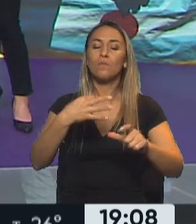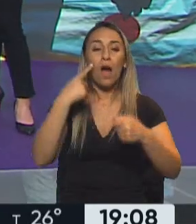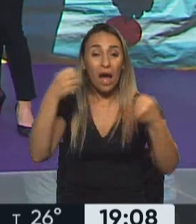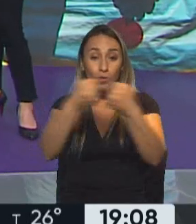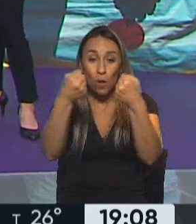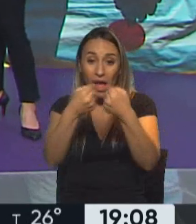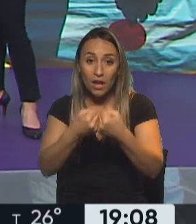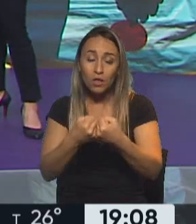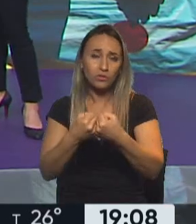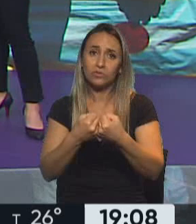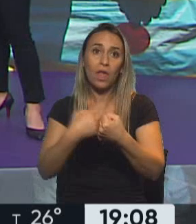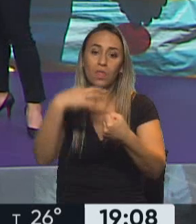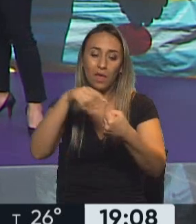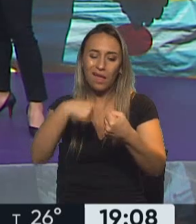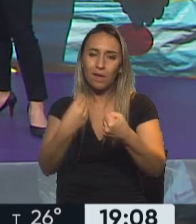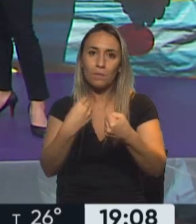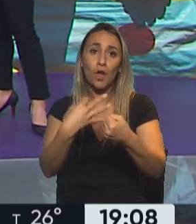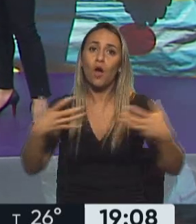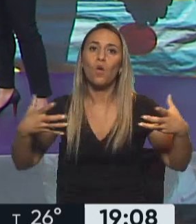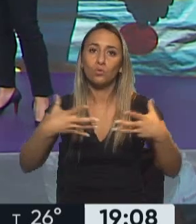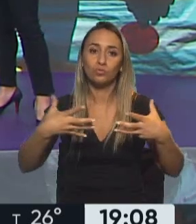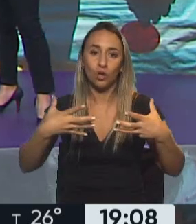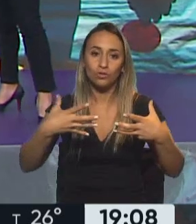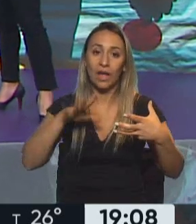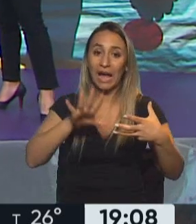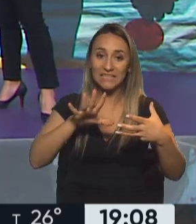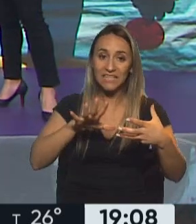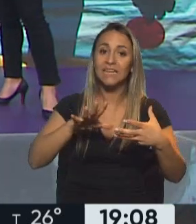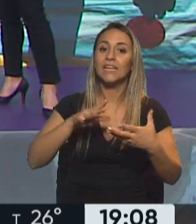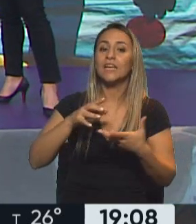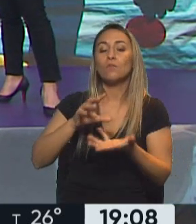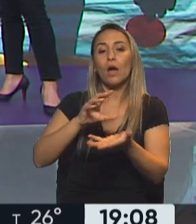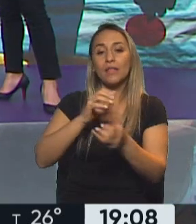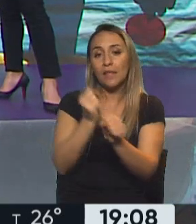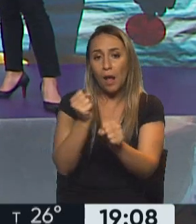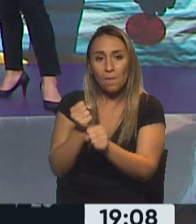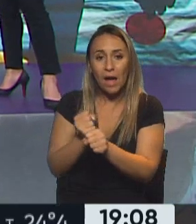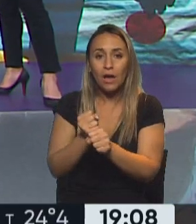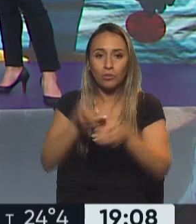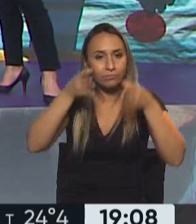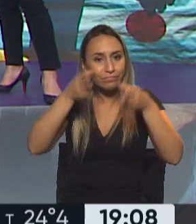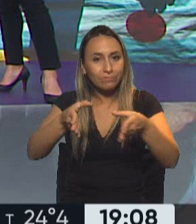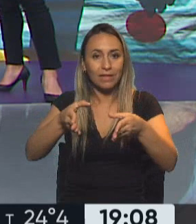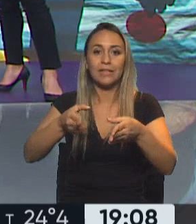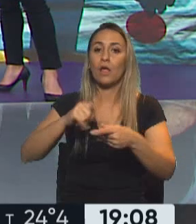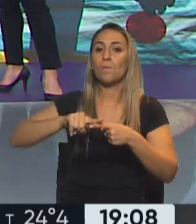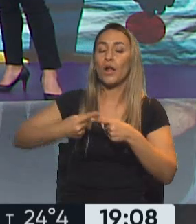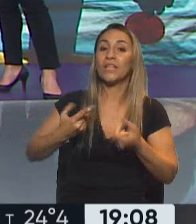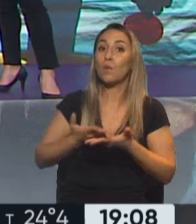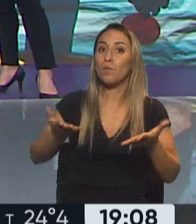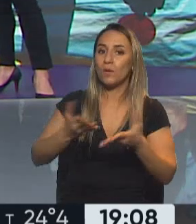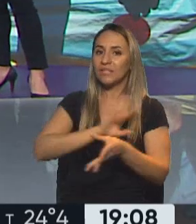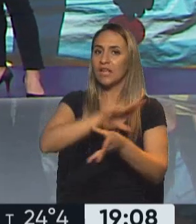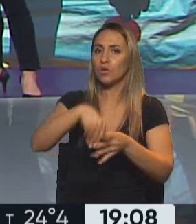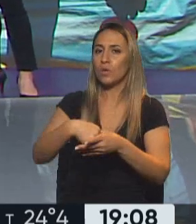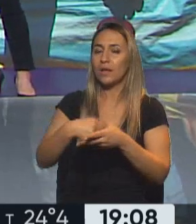que nos permitan poner el empleo productivo en el centro de las políticas públicas. Esto también lógicamente tiene que ver con lo que se está discutiendo, Feli,